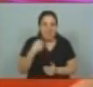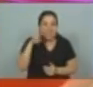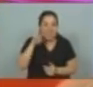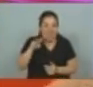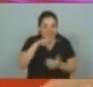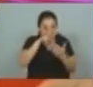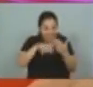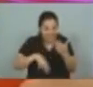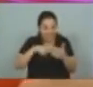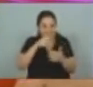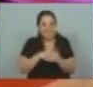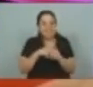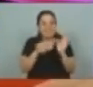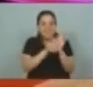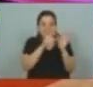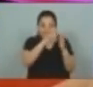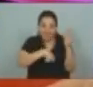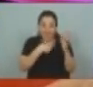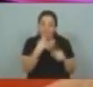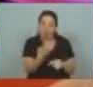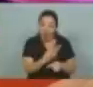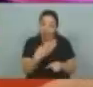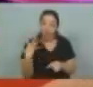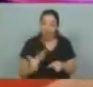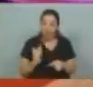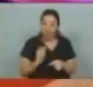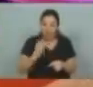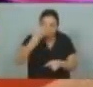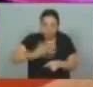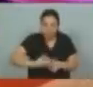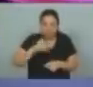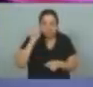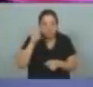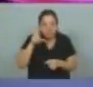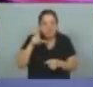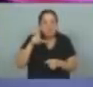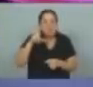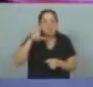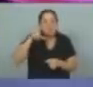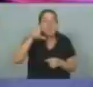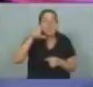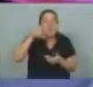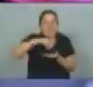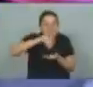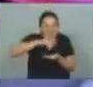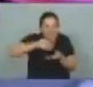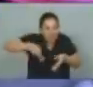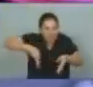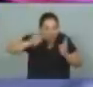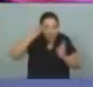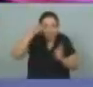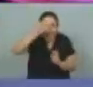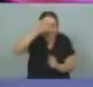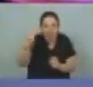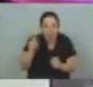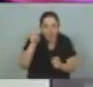esto. Son los verdaderos y dueños legales de la propiedad ubicada en... Lago de los Sueños, al noreste del mar